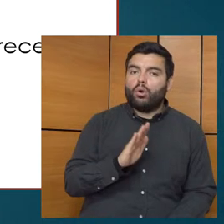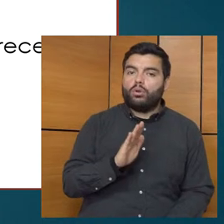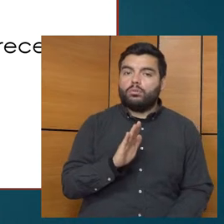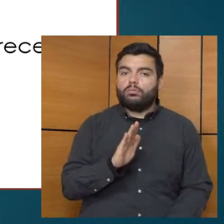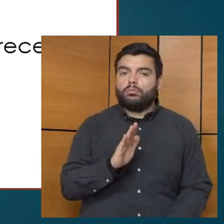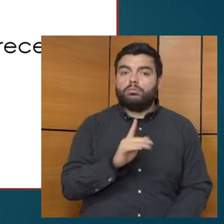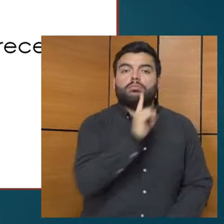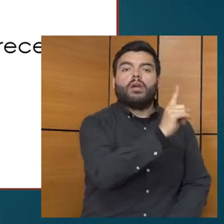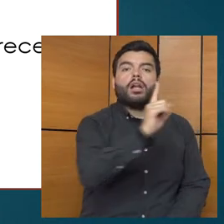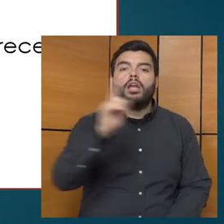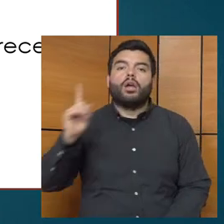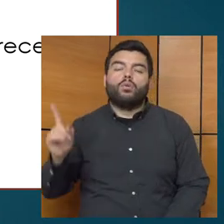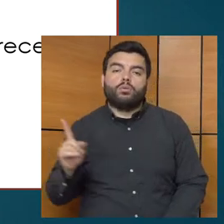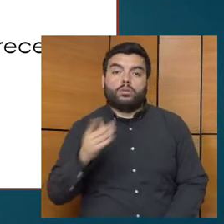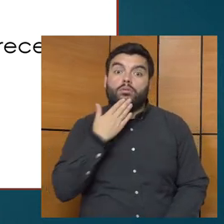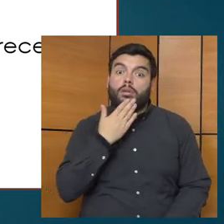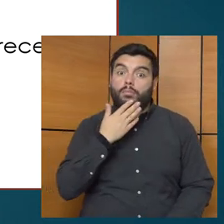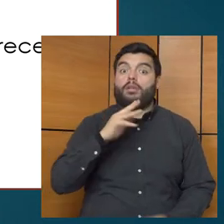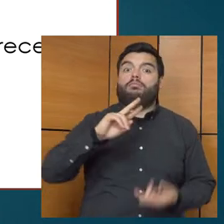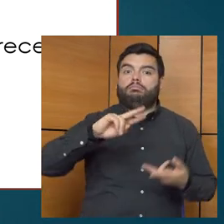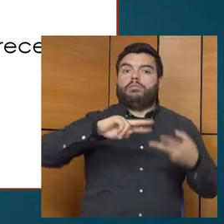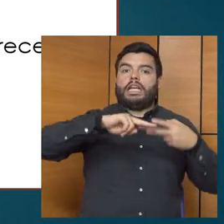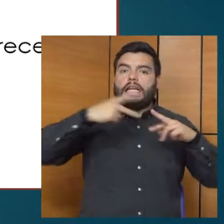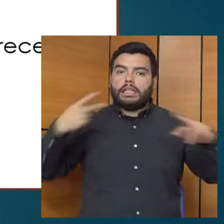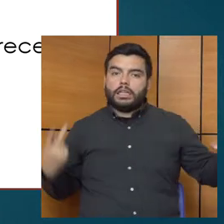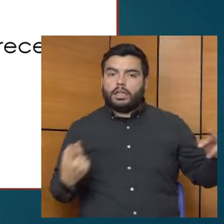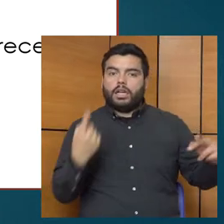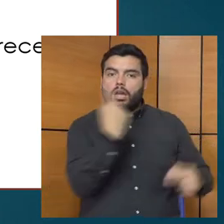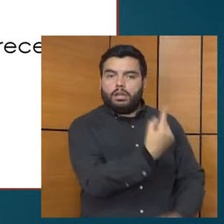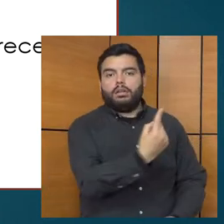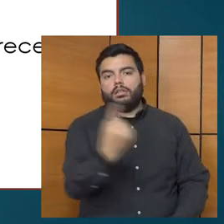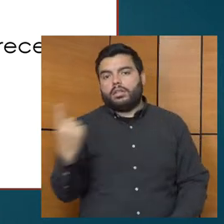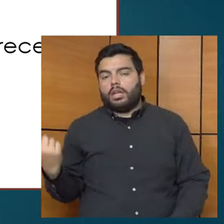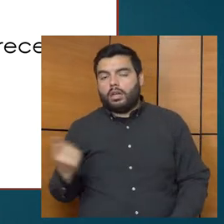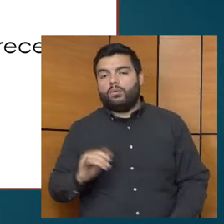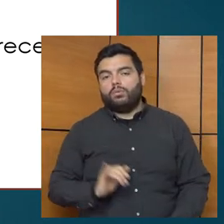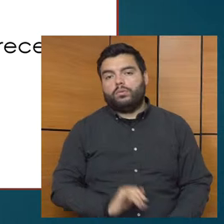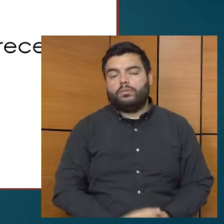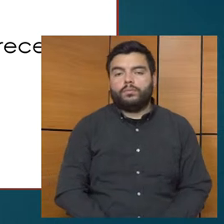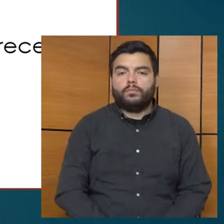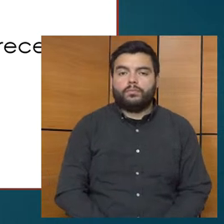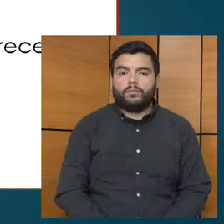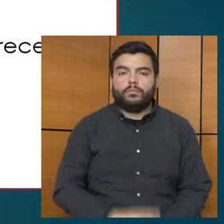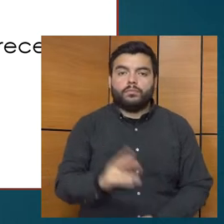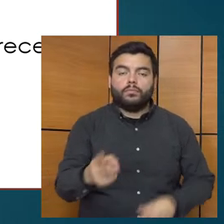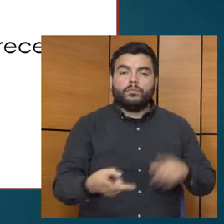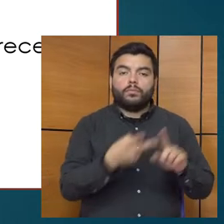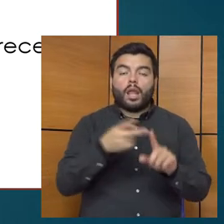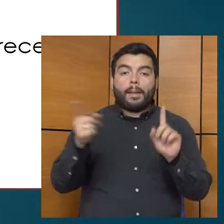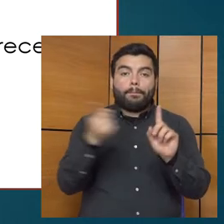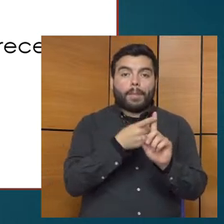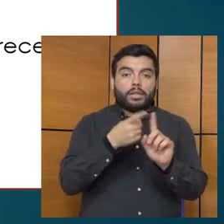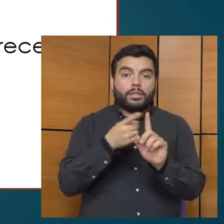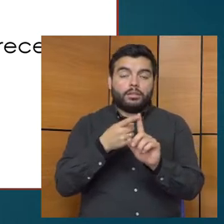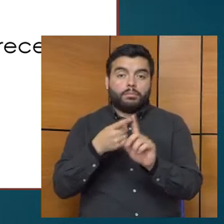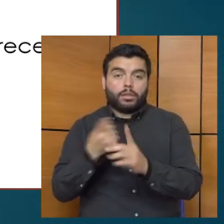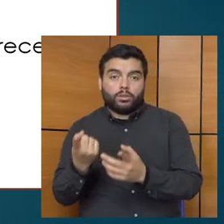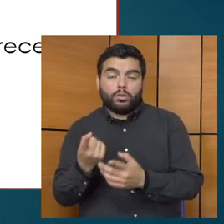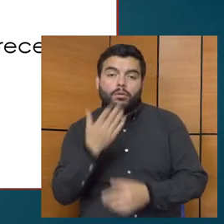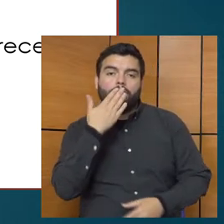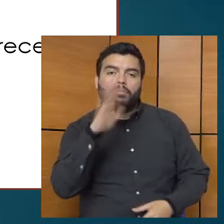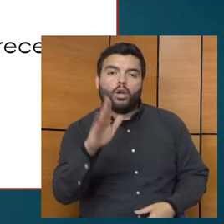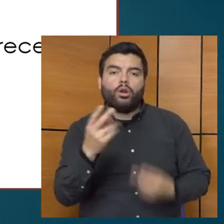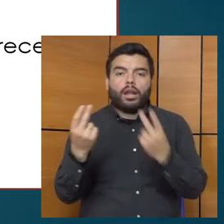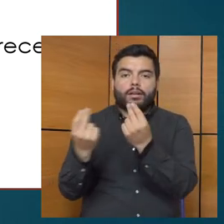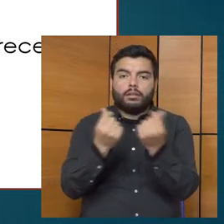posibilidades de cada uno y de la genética de cada uno, claro, que también influye. Participación y seguridad con el objetivo de mejorar la